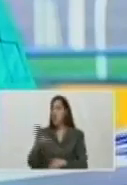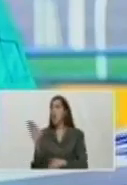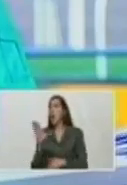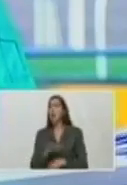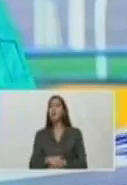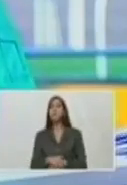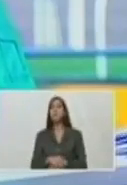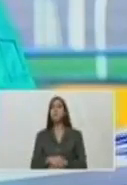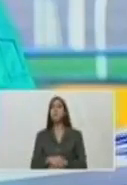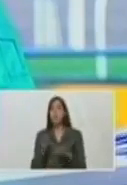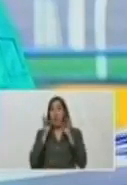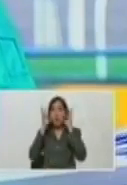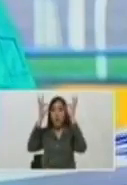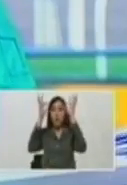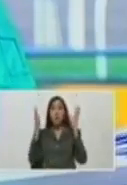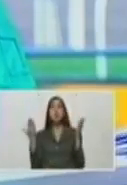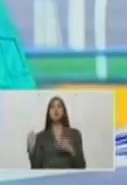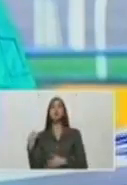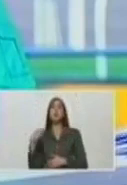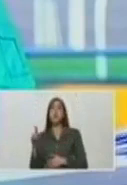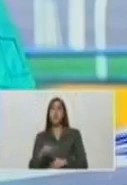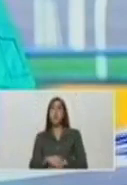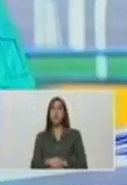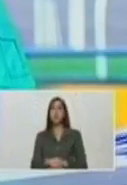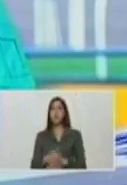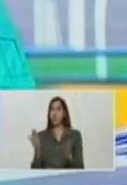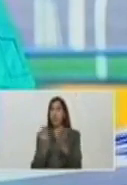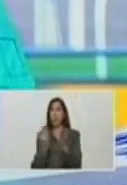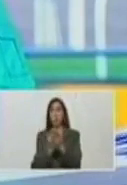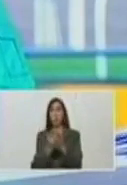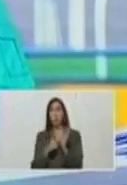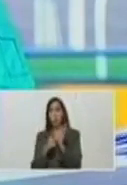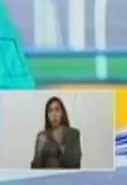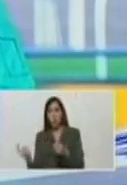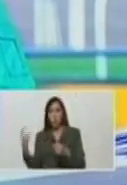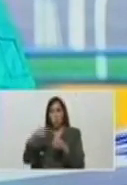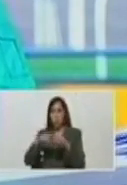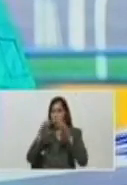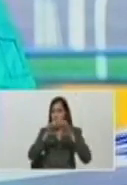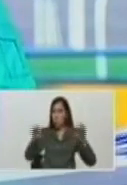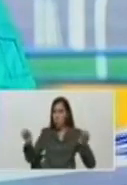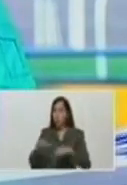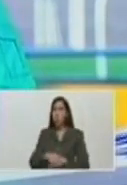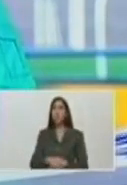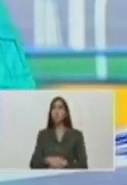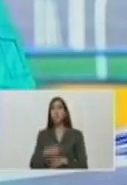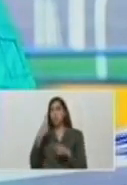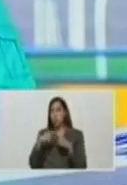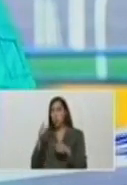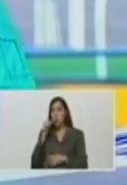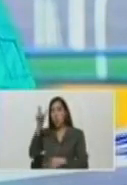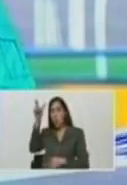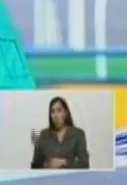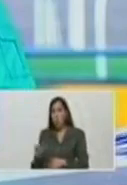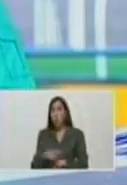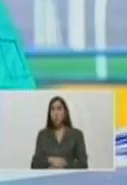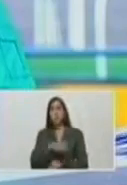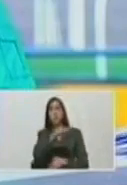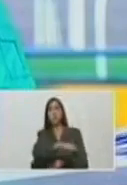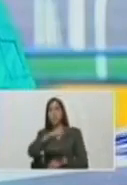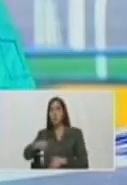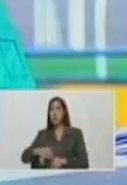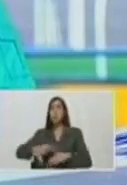Andrés Bello ahora tiene, me dicen, que el Andrés Bello es parte de la educación tipo Prieto Figueroa. Así es. Va desde niño,